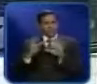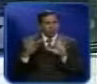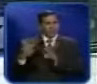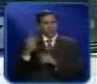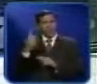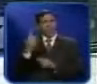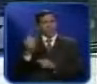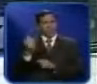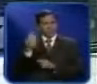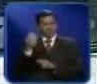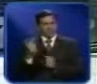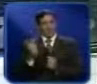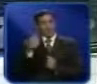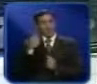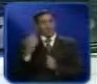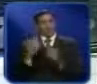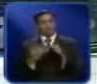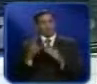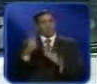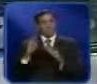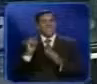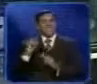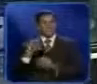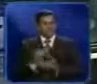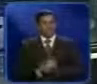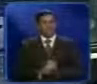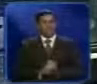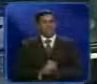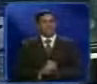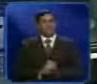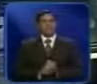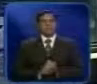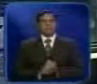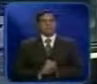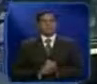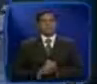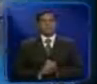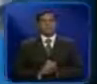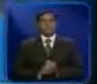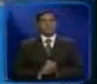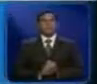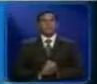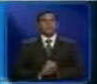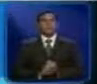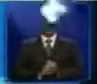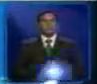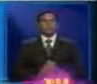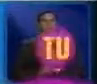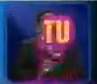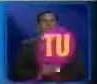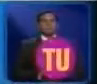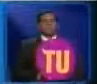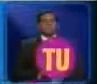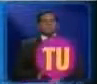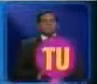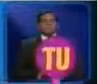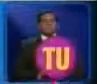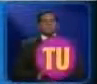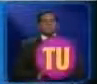costo de un bolívar fuerte, más básico y masivo. De inmediato vamos con noticias para el mundo del espectáculo con nuestra querida compañera Michelle Zapene. Hola, mi